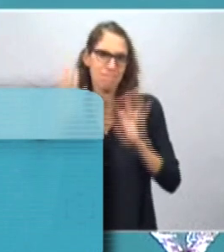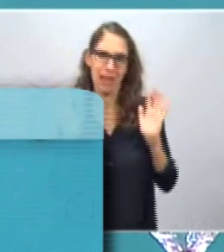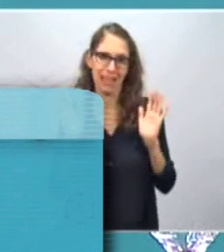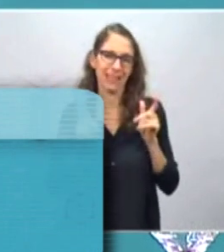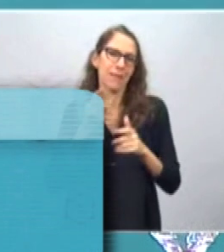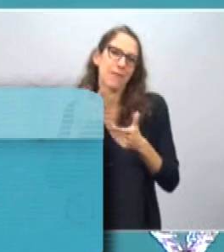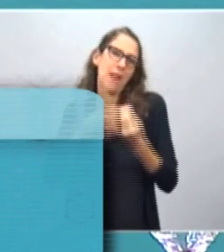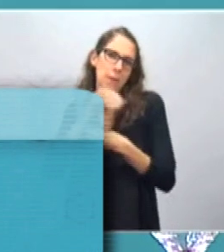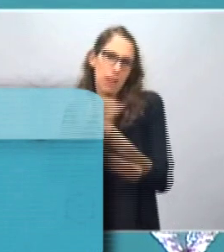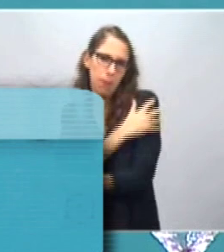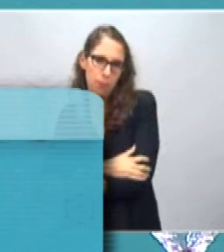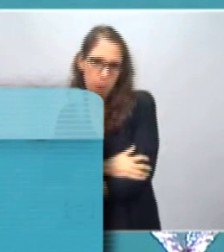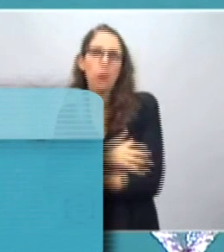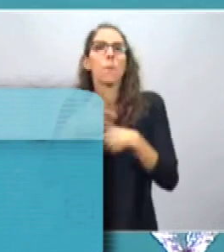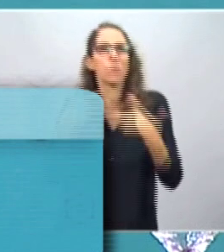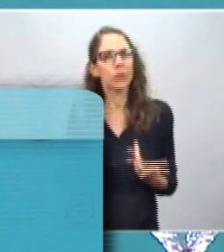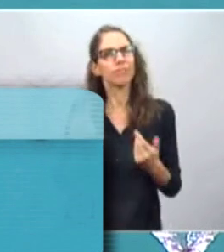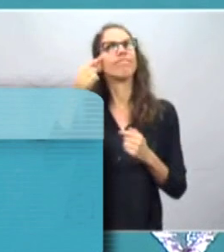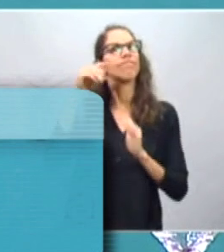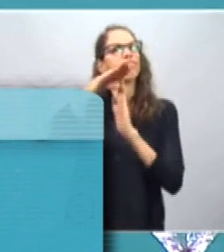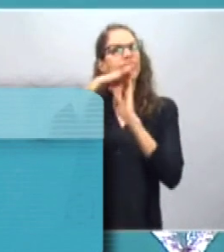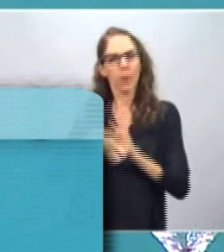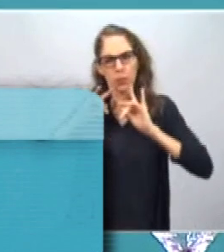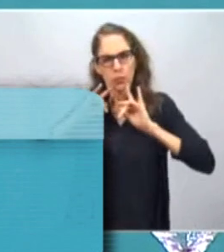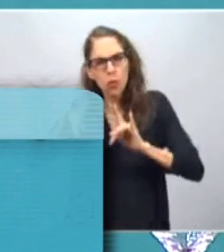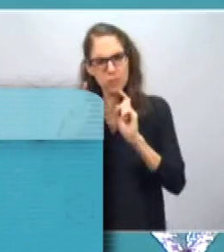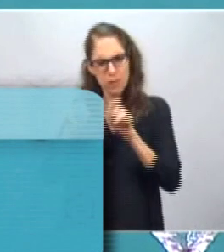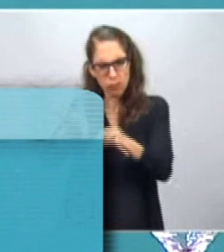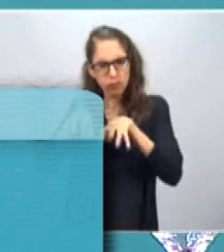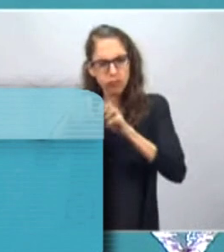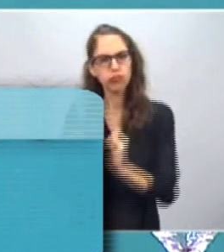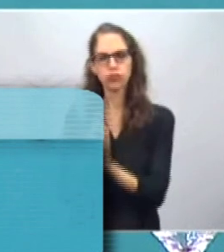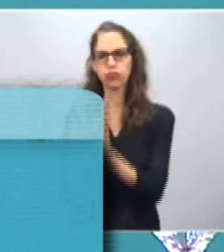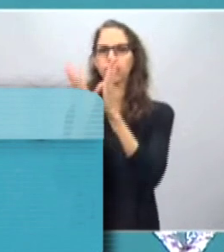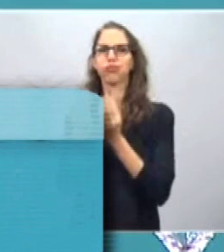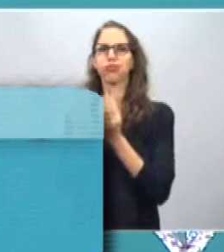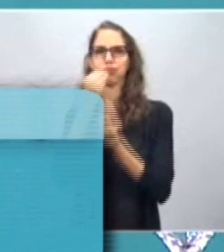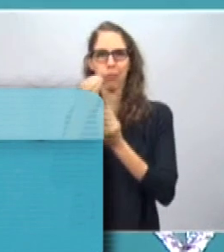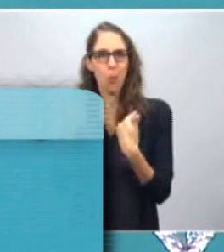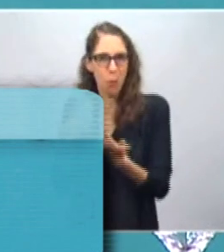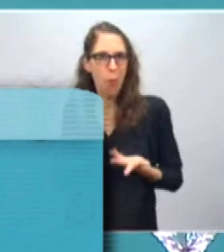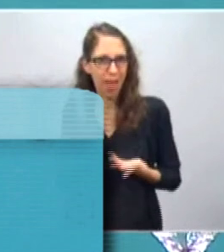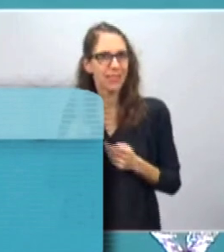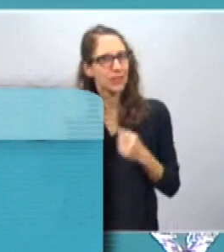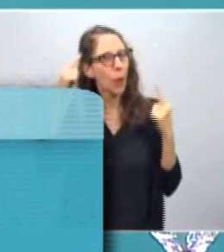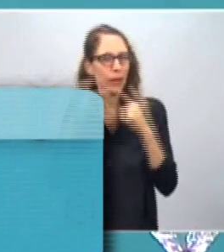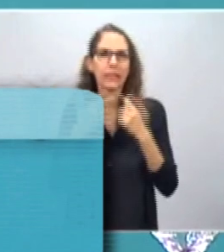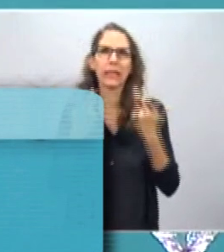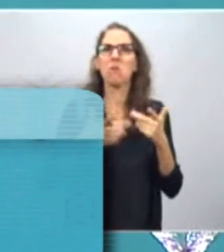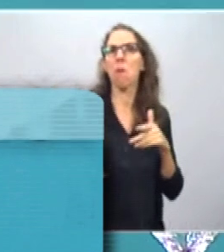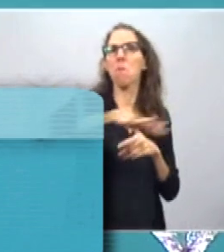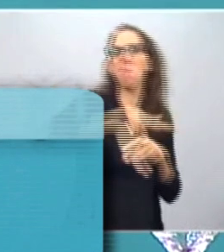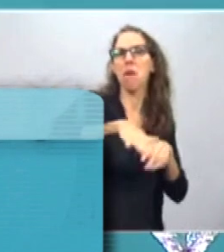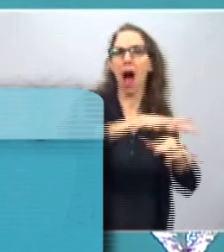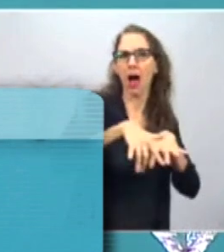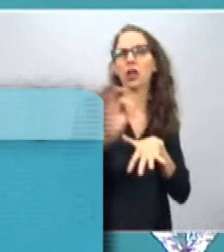menores ingresos. Por este programa, que busca generar un conjunto muy amplio de huertas comunitarias y